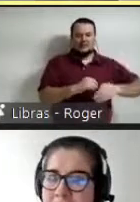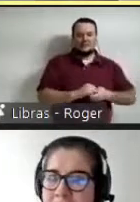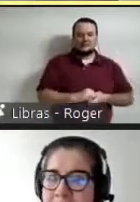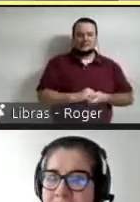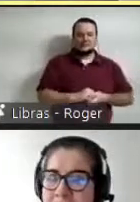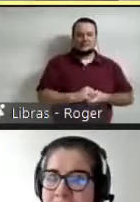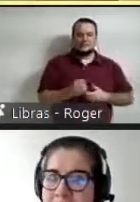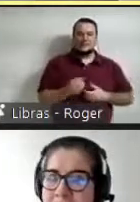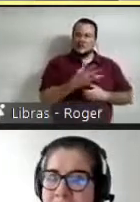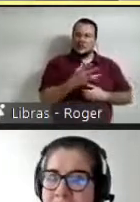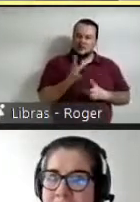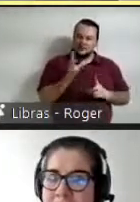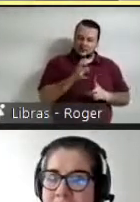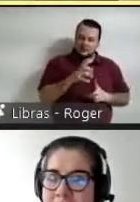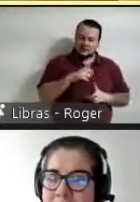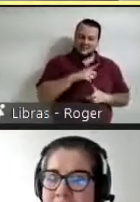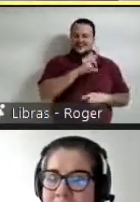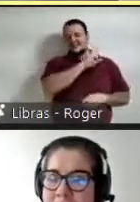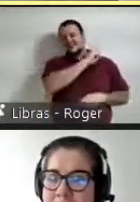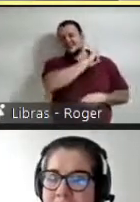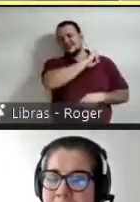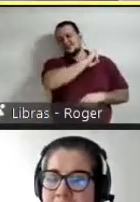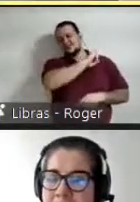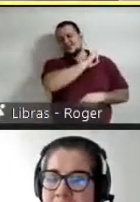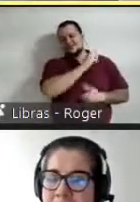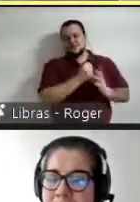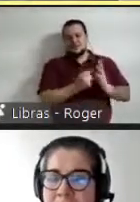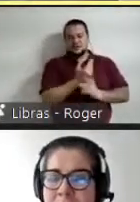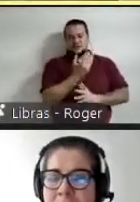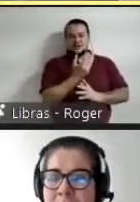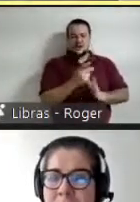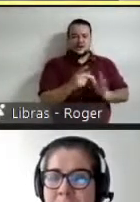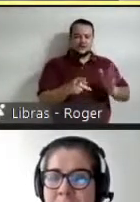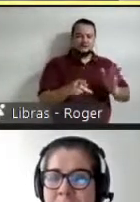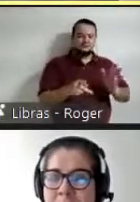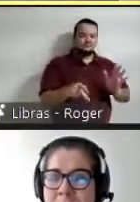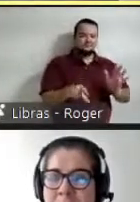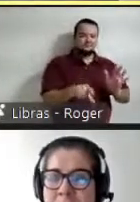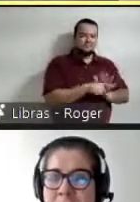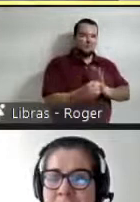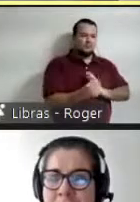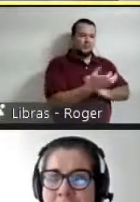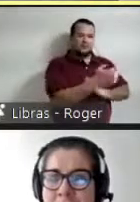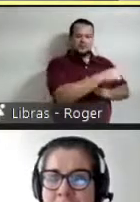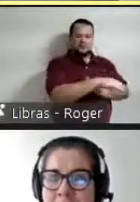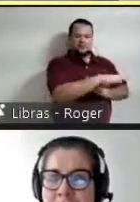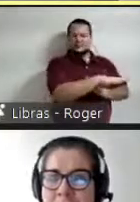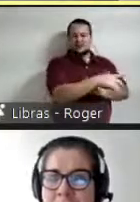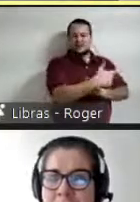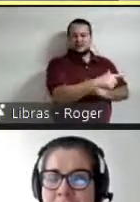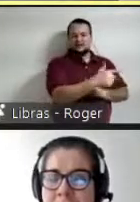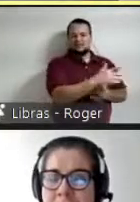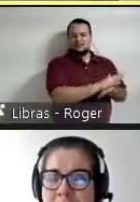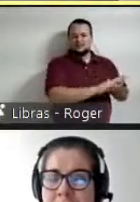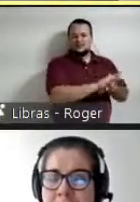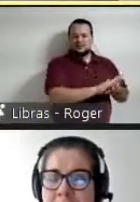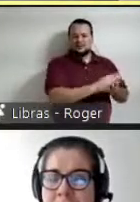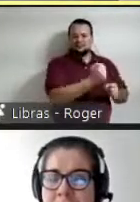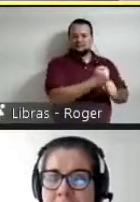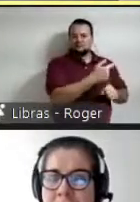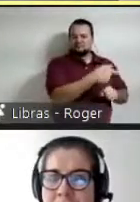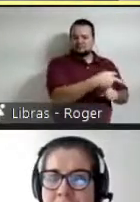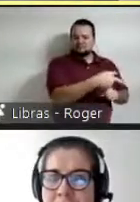resultante de esta demolición por estos sucesivos derrumbe devolviendo al edificio su